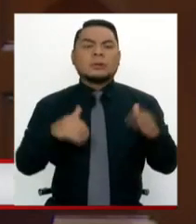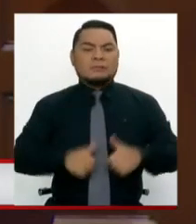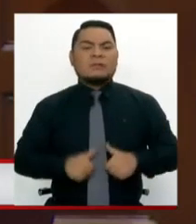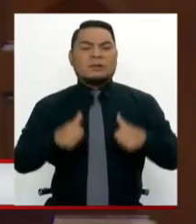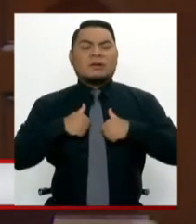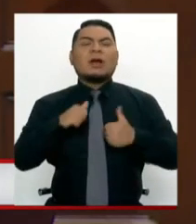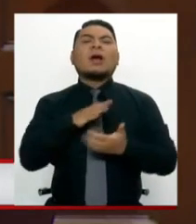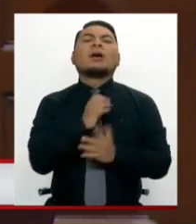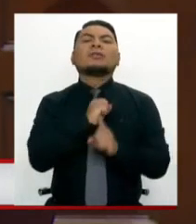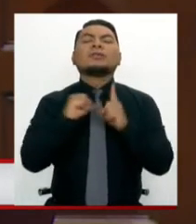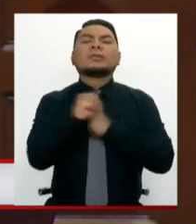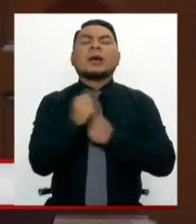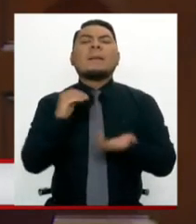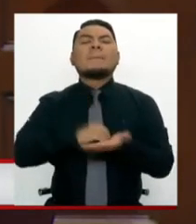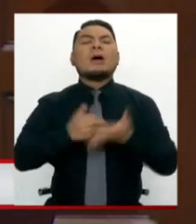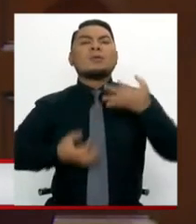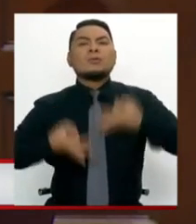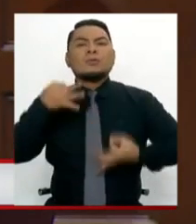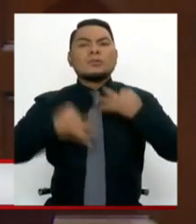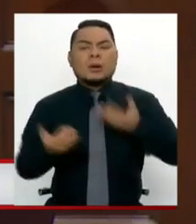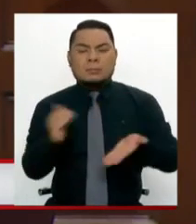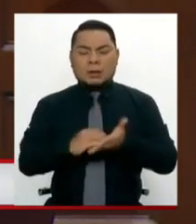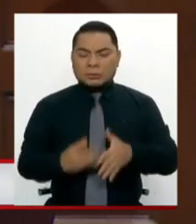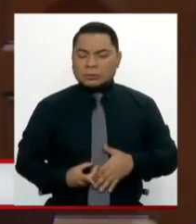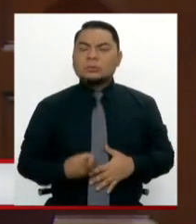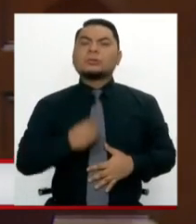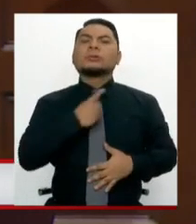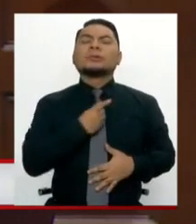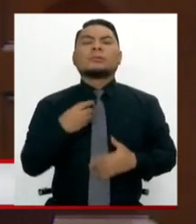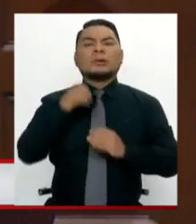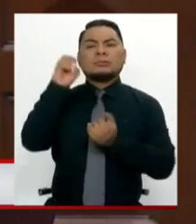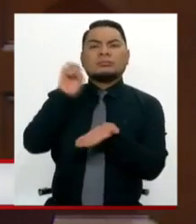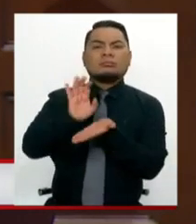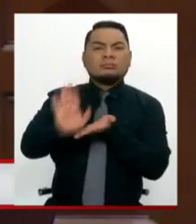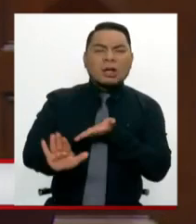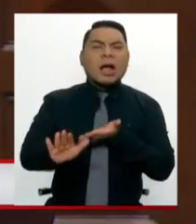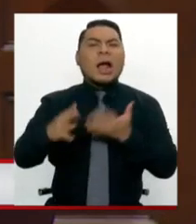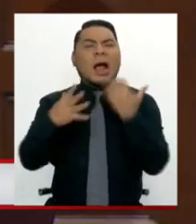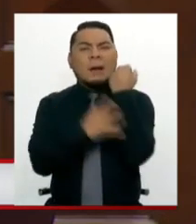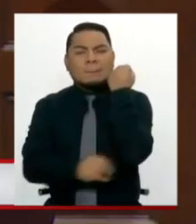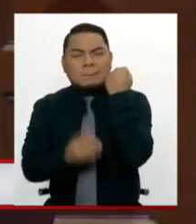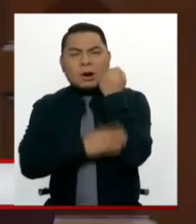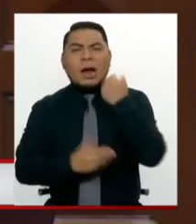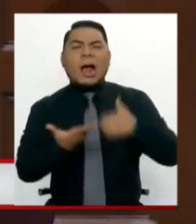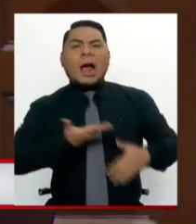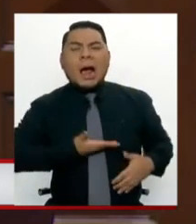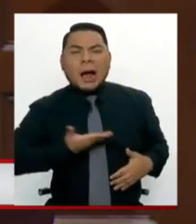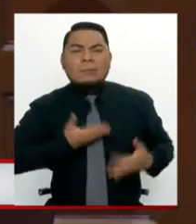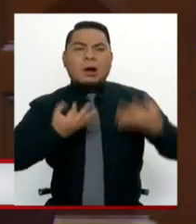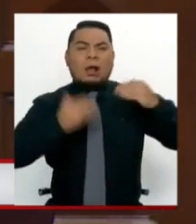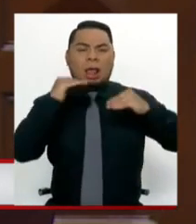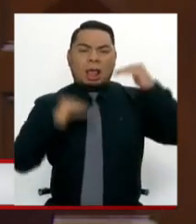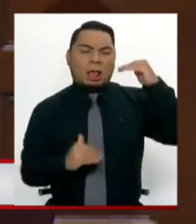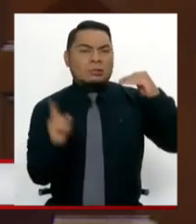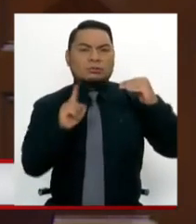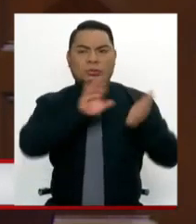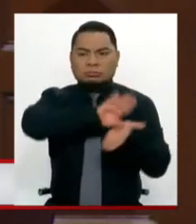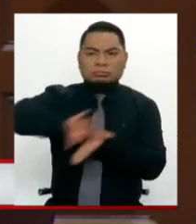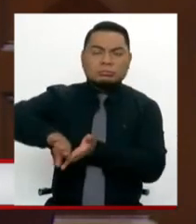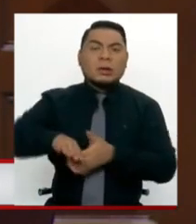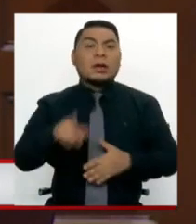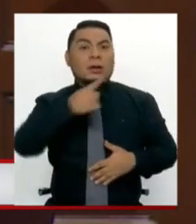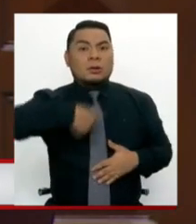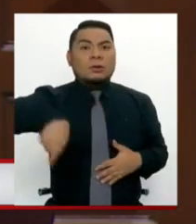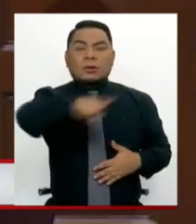vivamos en una sociedad más justa, más digna, para eliminar la pobreza, el hambre, la injusticia, para que nuestros